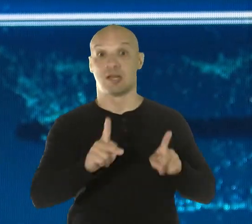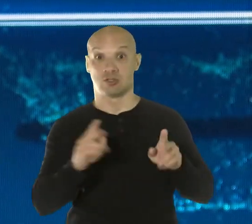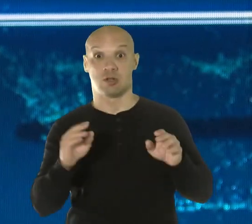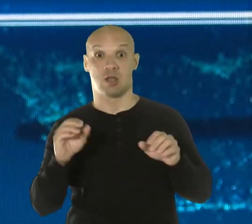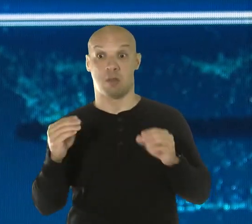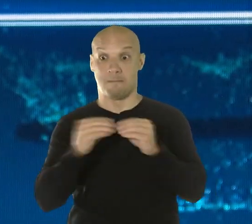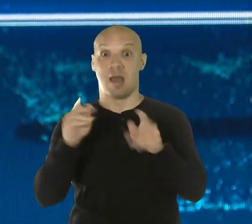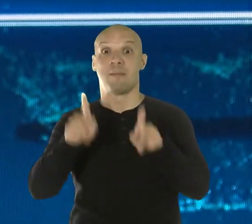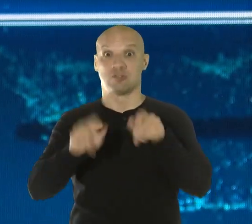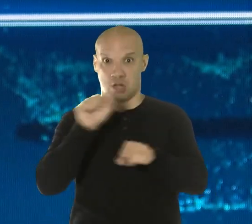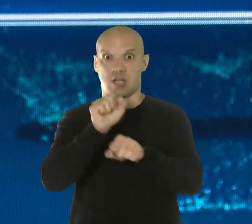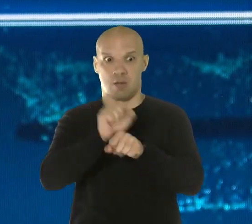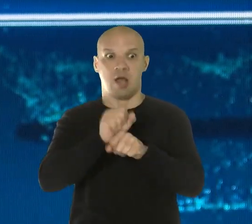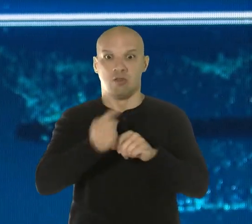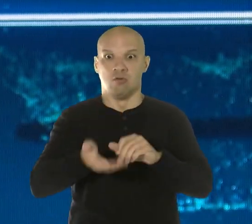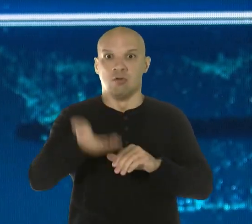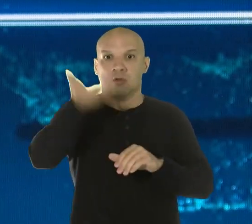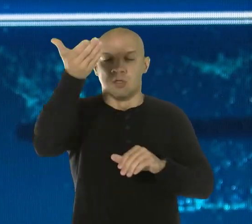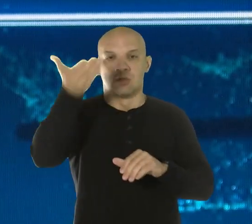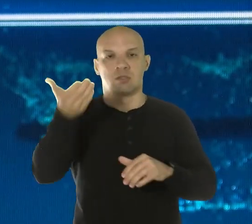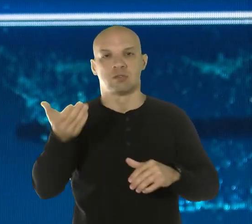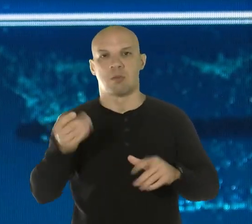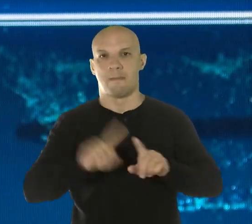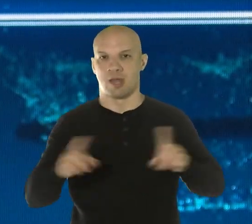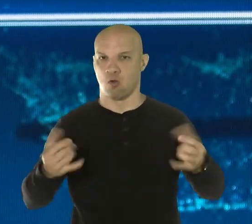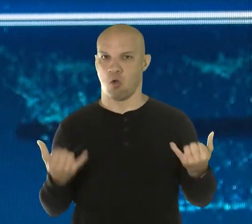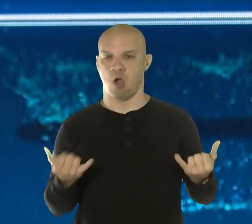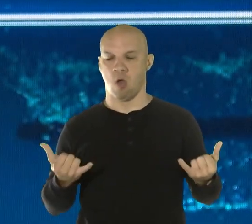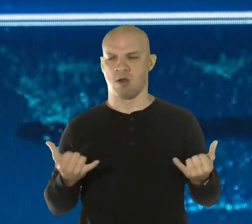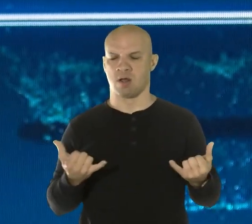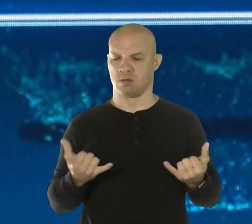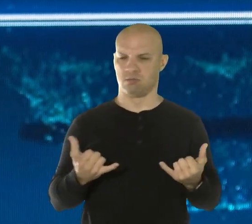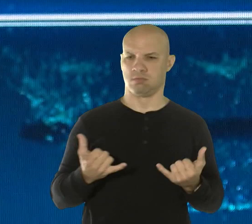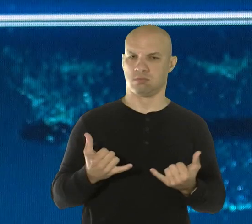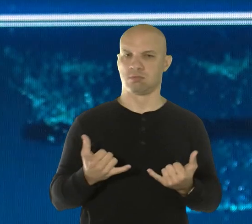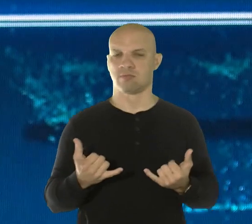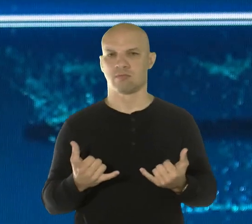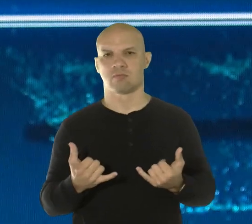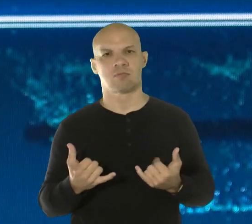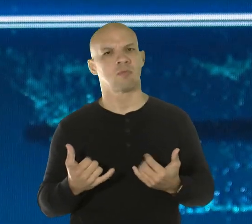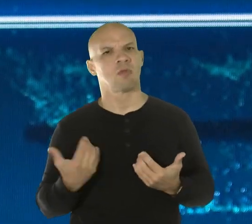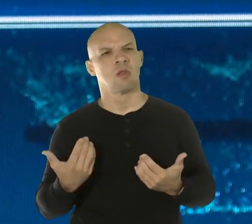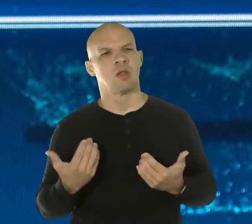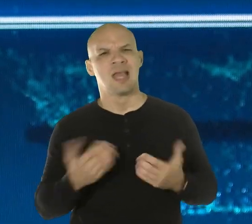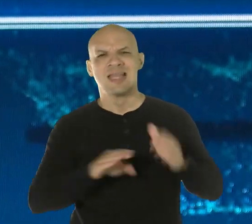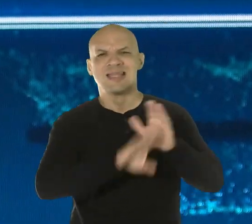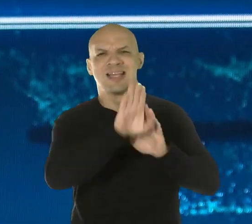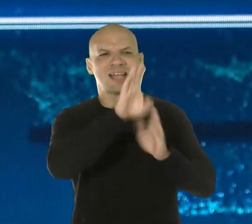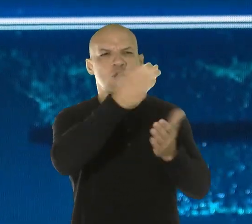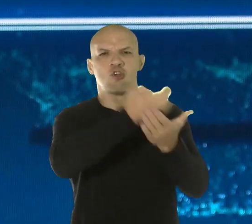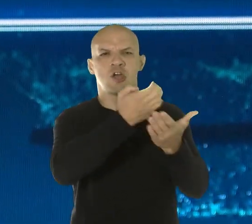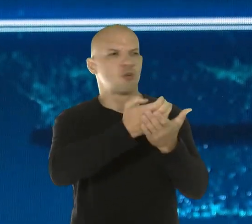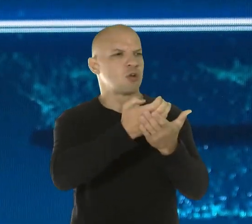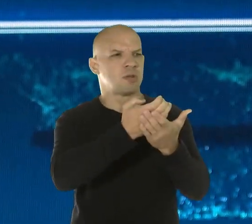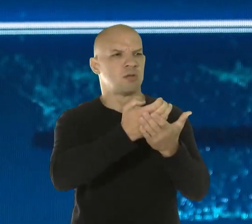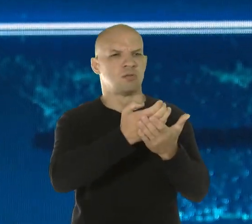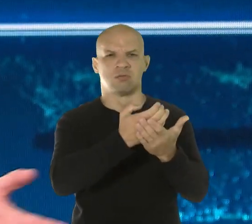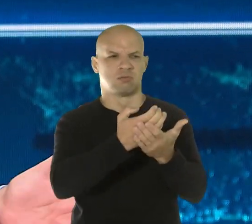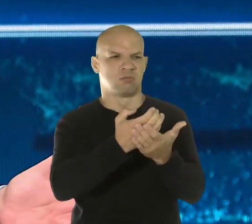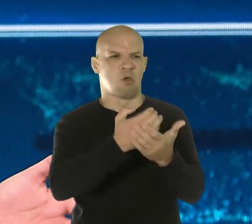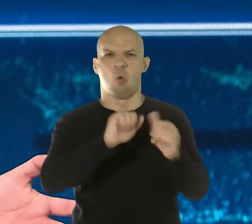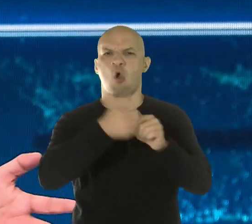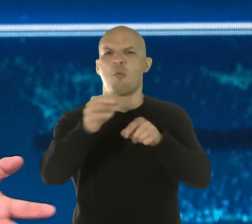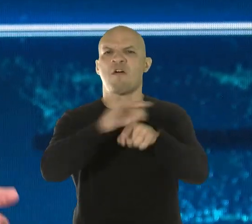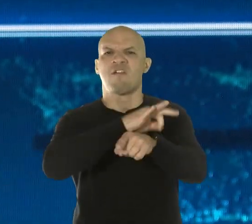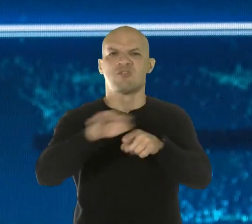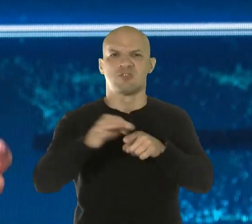tenemos que hacernos es cómo vamos a funcionar en términos de modelo de desarrollo económico una vez estos fondos federales empiecen